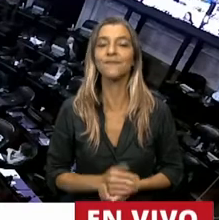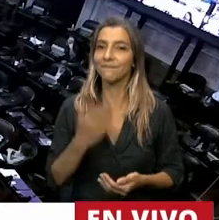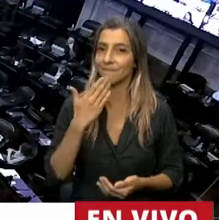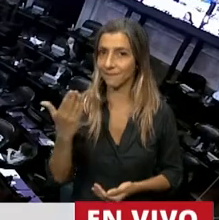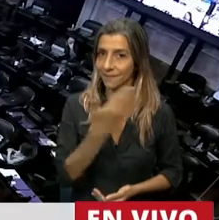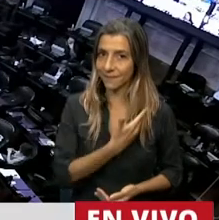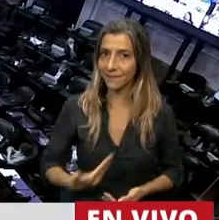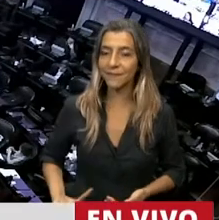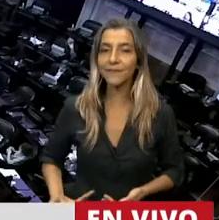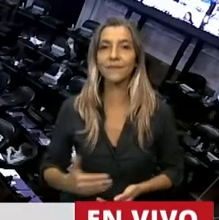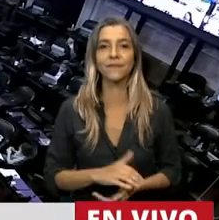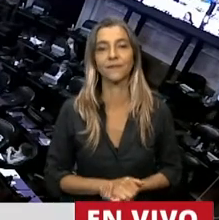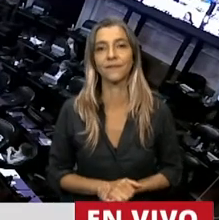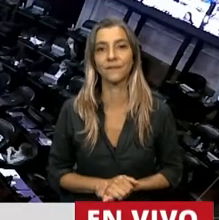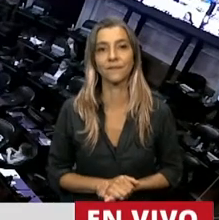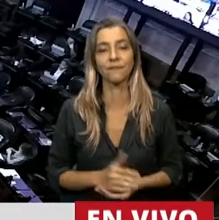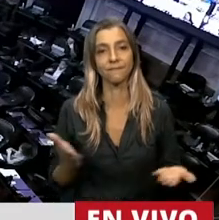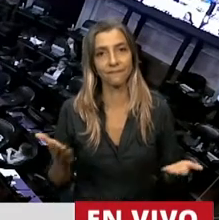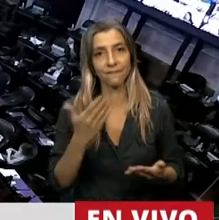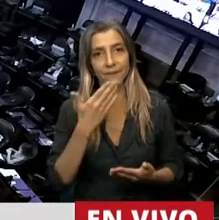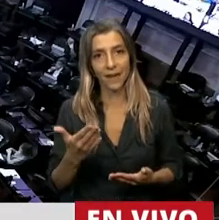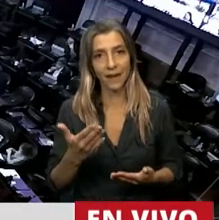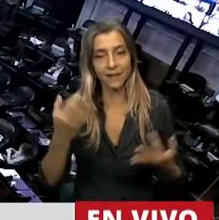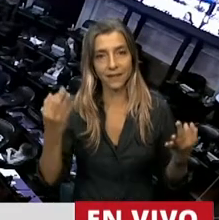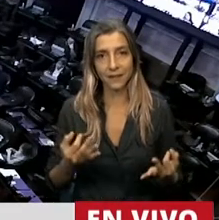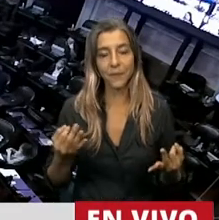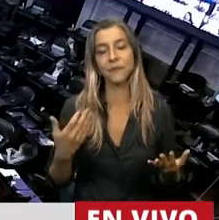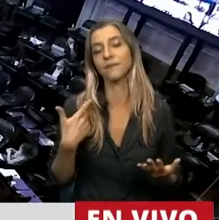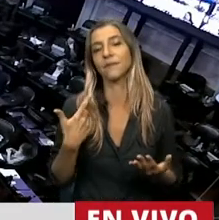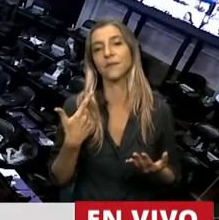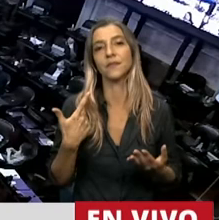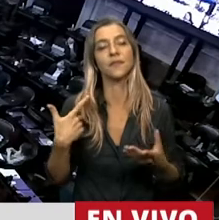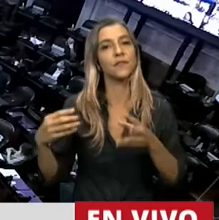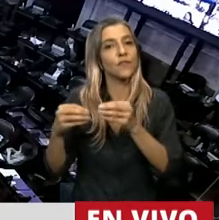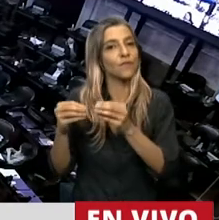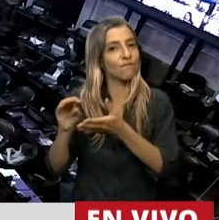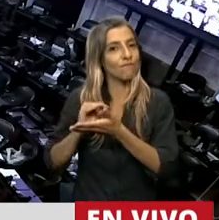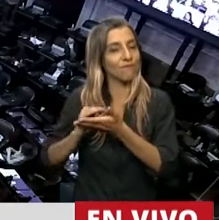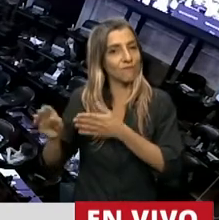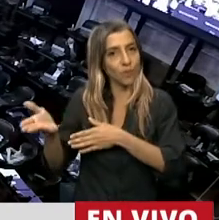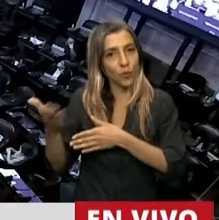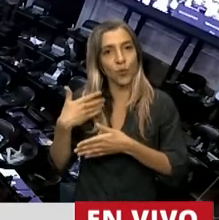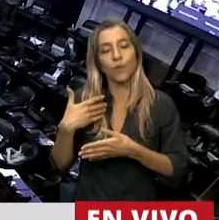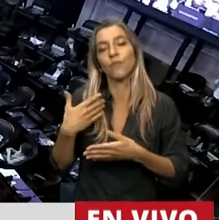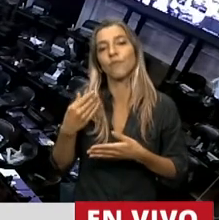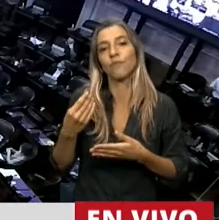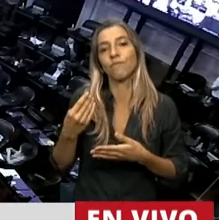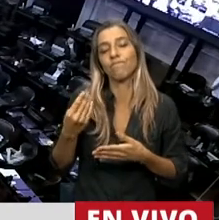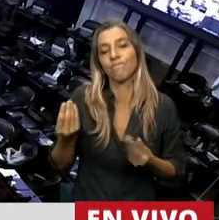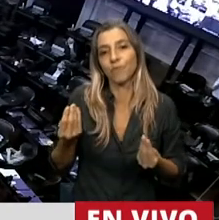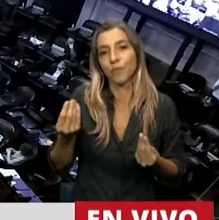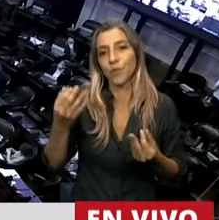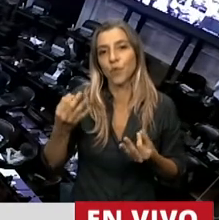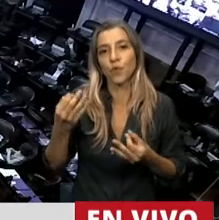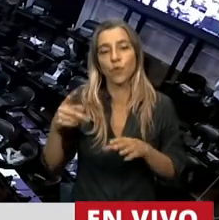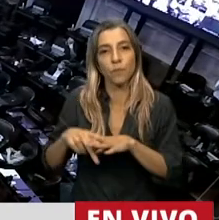Gracias, presidente. Un agradecimiento especial a mis colegas por la interrupción del